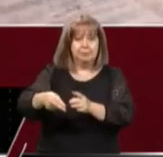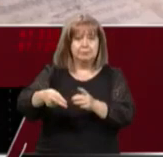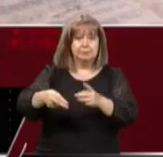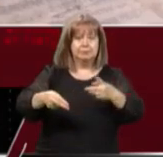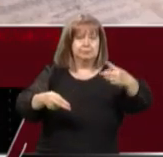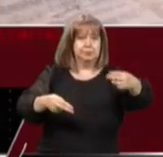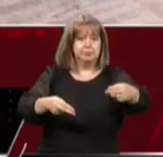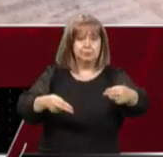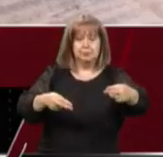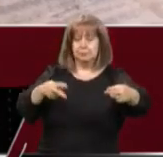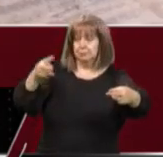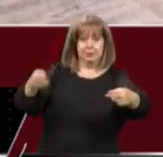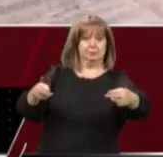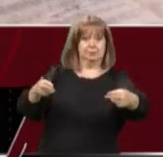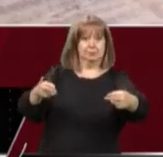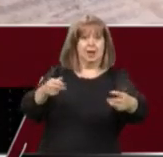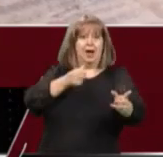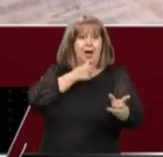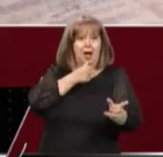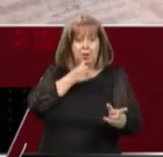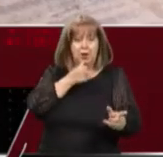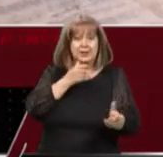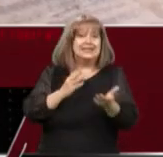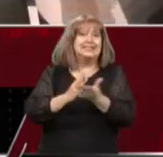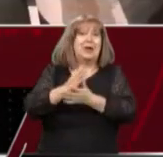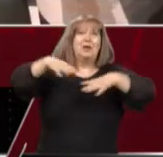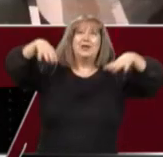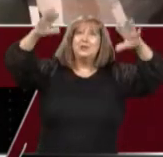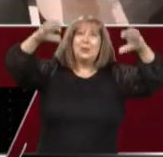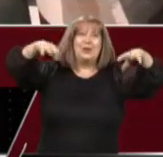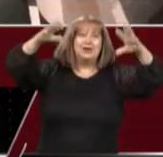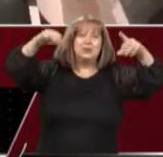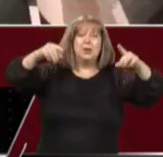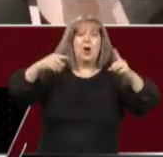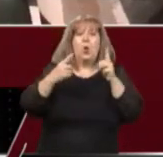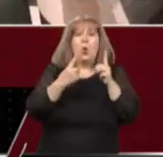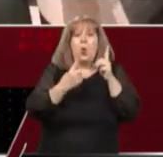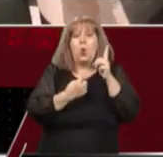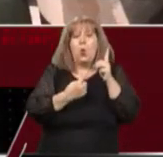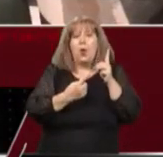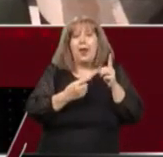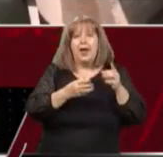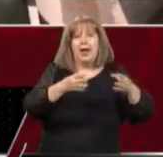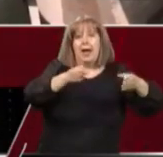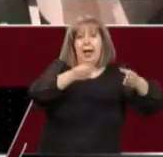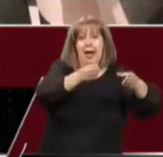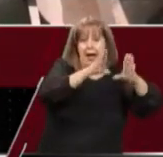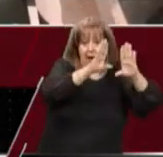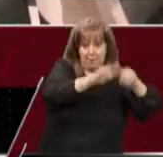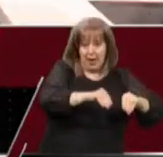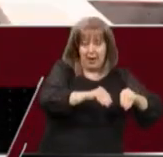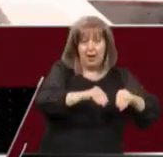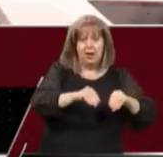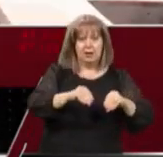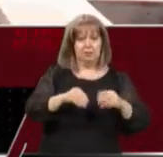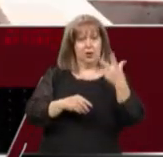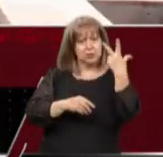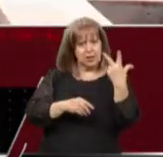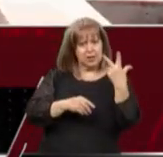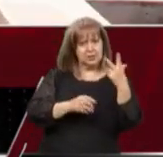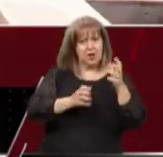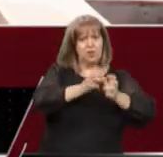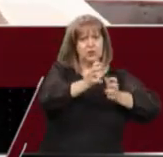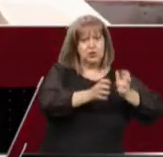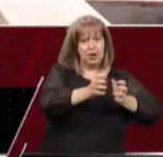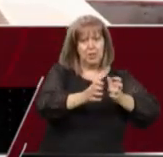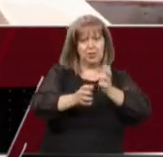totalmente extraordinaria siempre una tormenta grande saca una planta pero que saque de funcionamiento